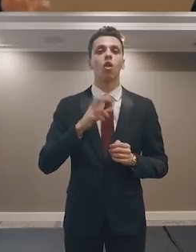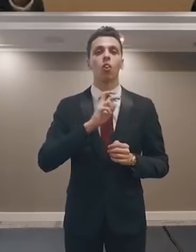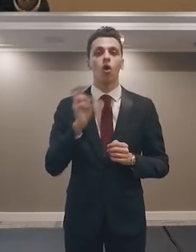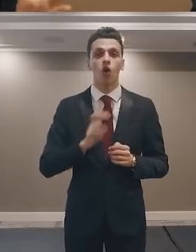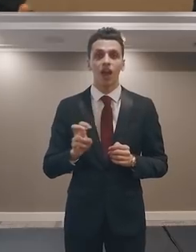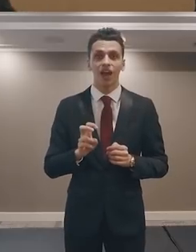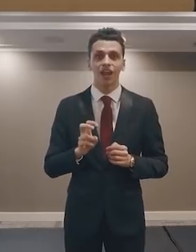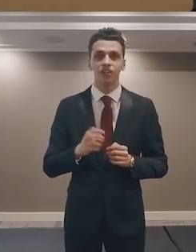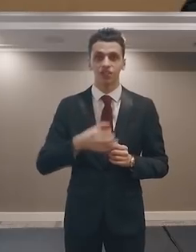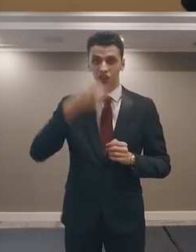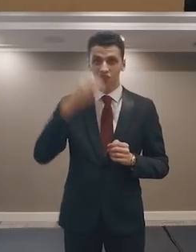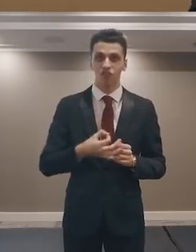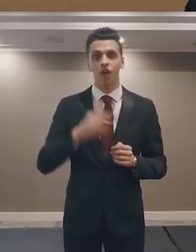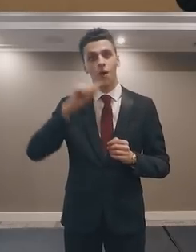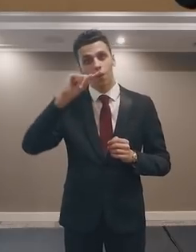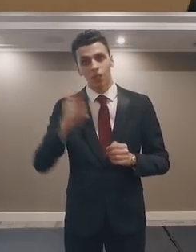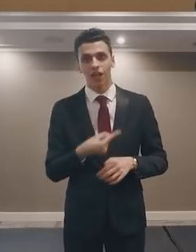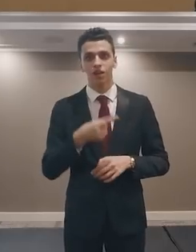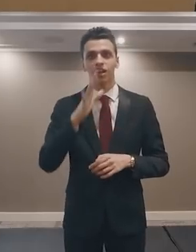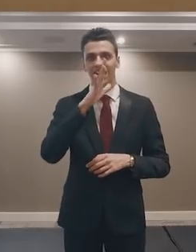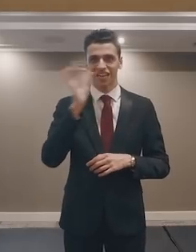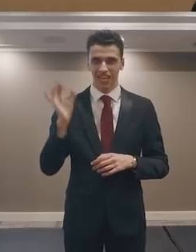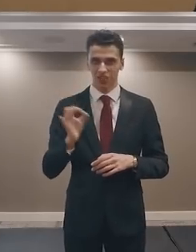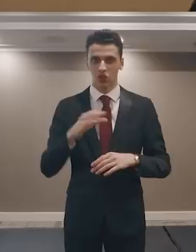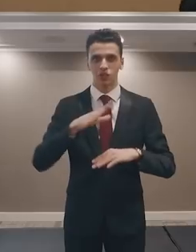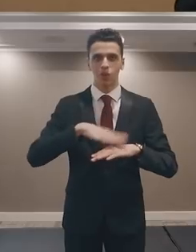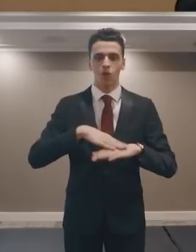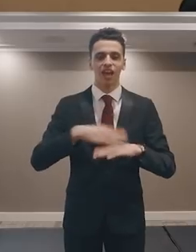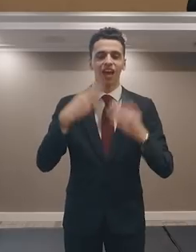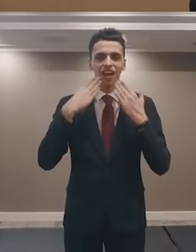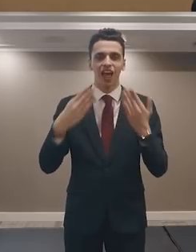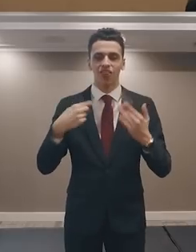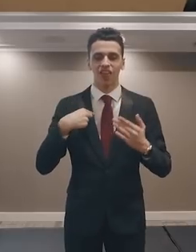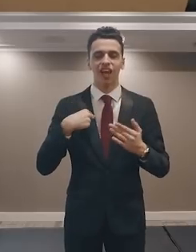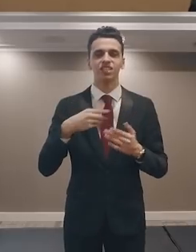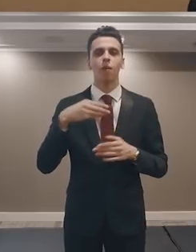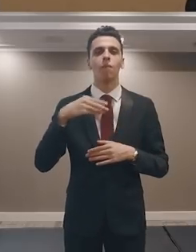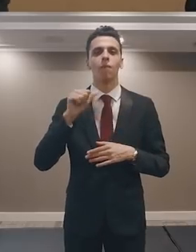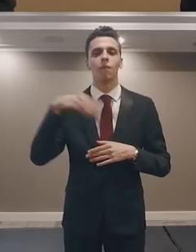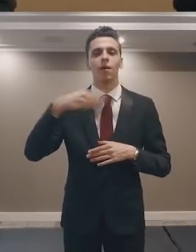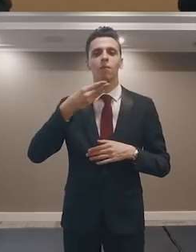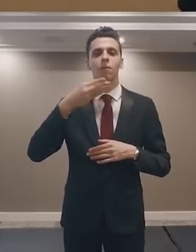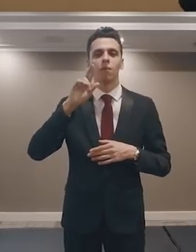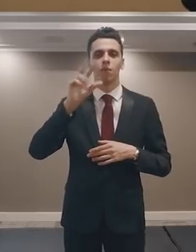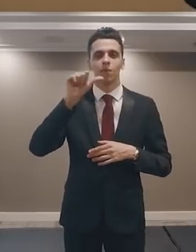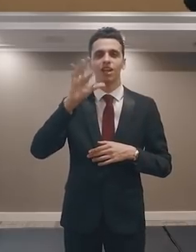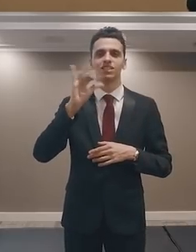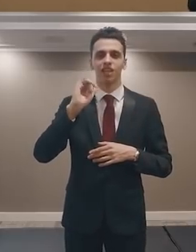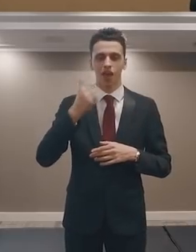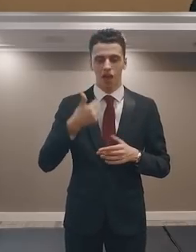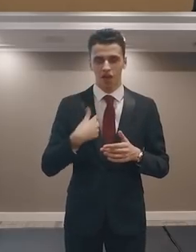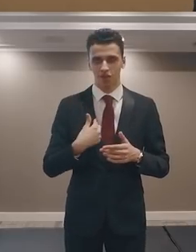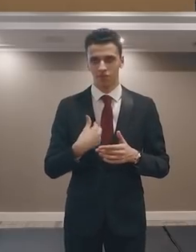fuera dentro lo encuentras al mismo precio pero en cruz dólares esto quiere decir que si fuera vale mil dólares dentro vale mil dólares y cuando te ha costado